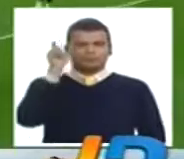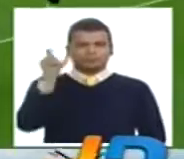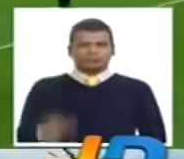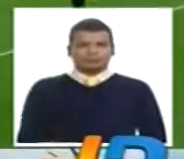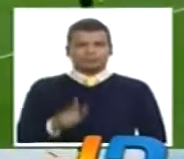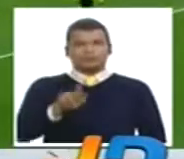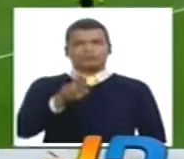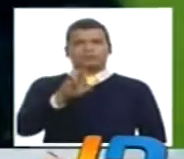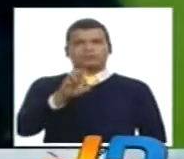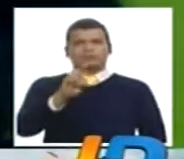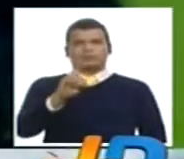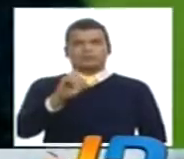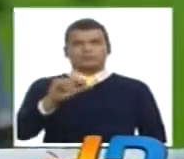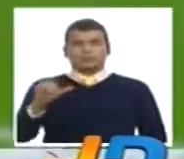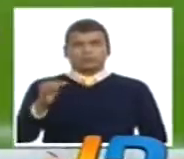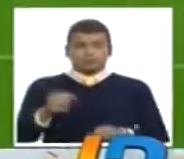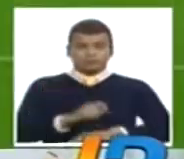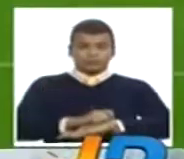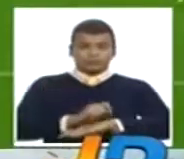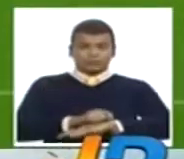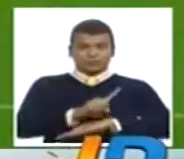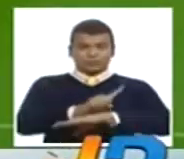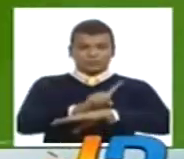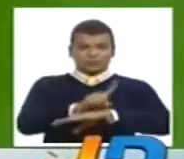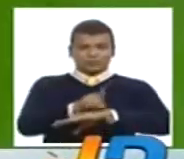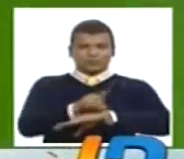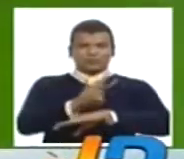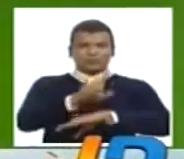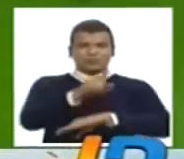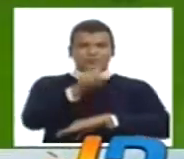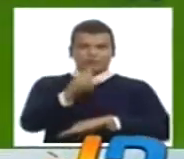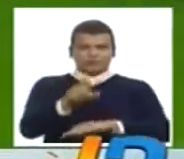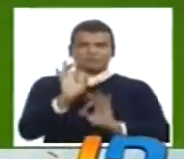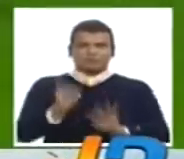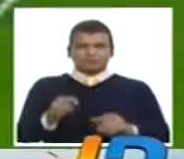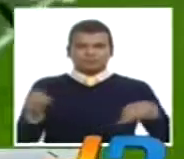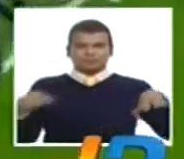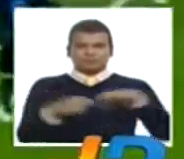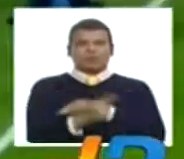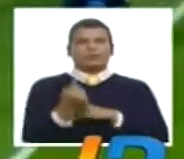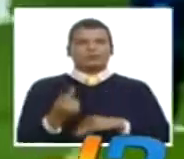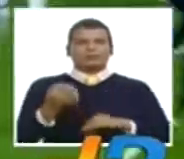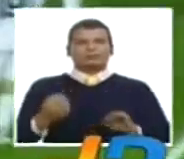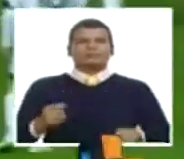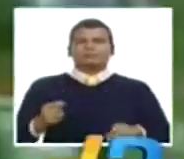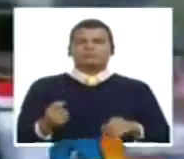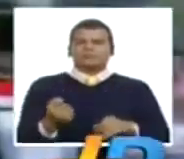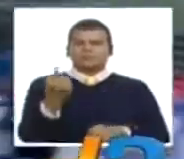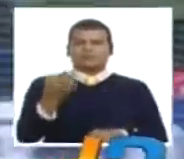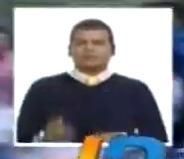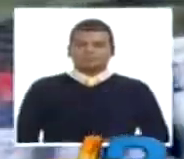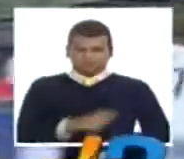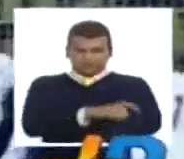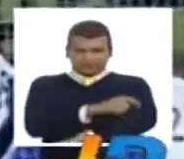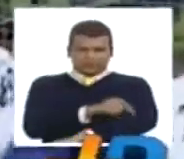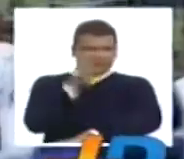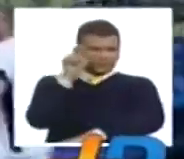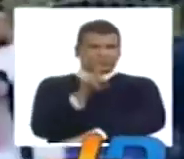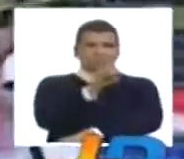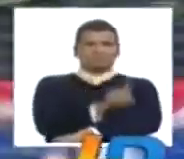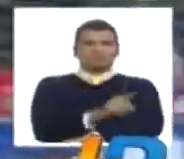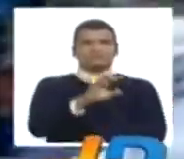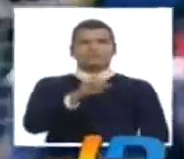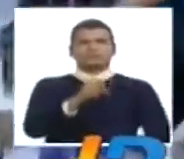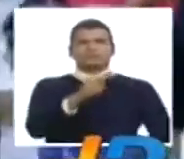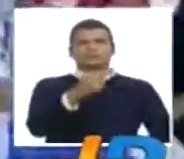Guarín necesitó 16 minutos para abrir el marcador en el Estadio San Siro. El primer tanto llegó tras el saque de esquina que realiza Shaqiri.